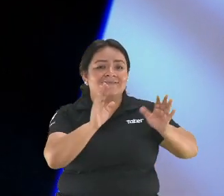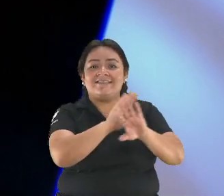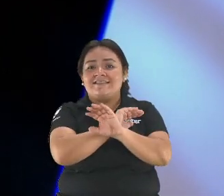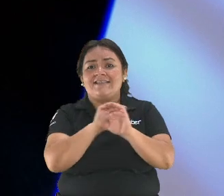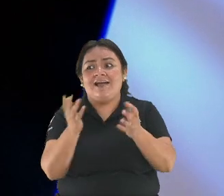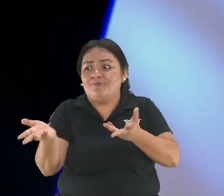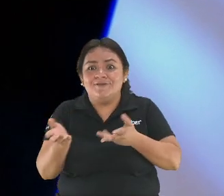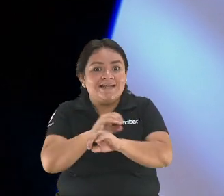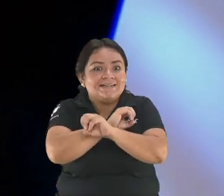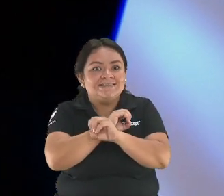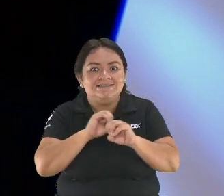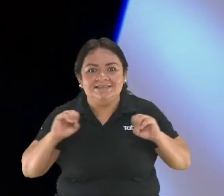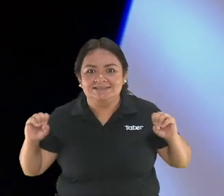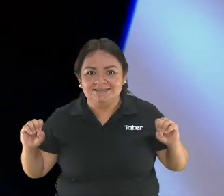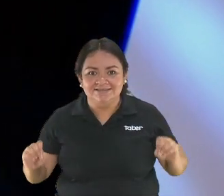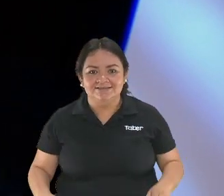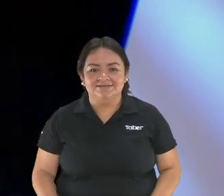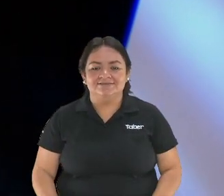llevado